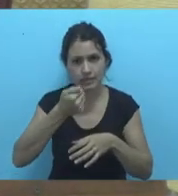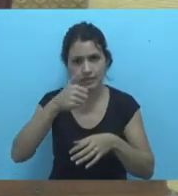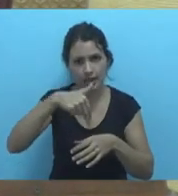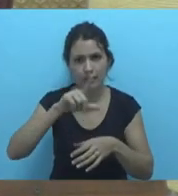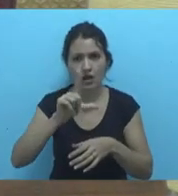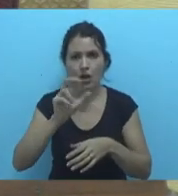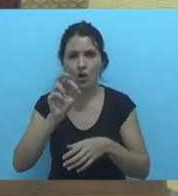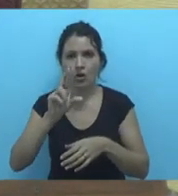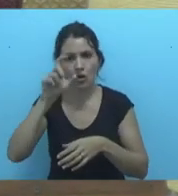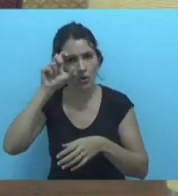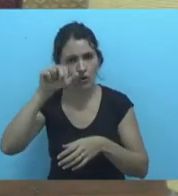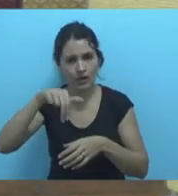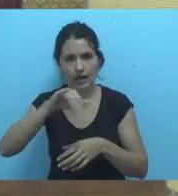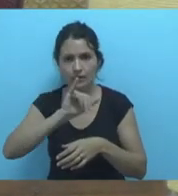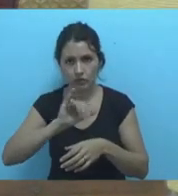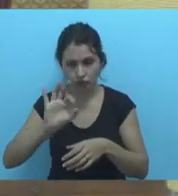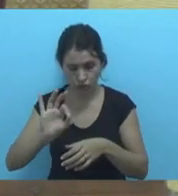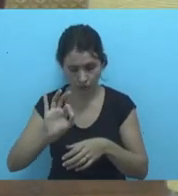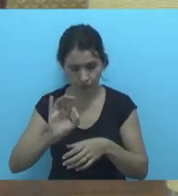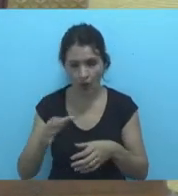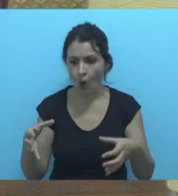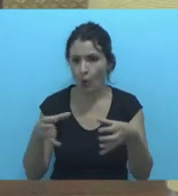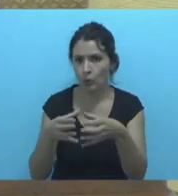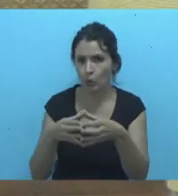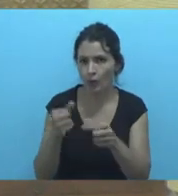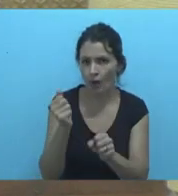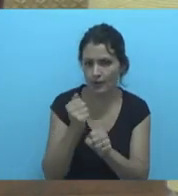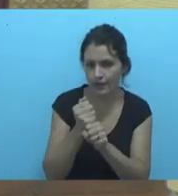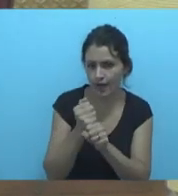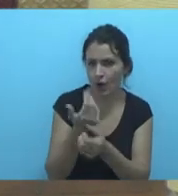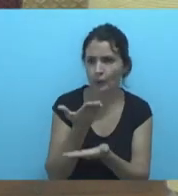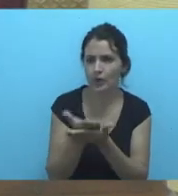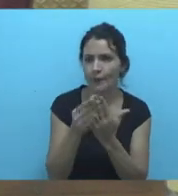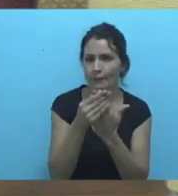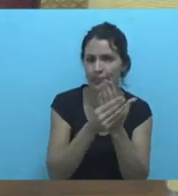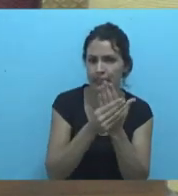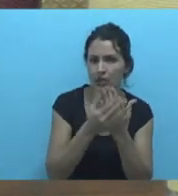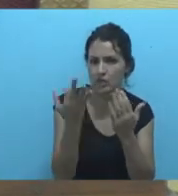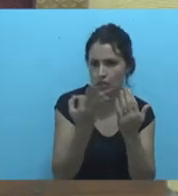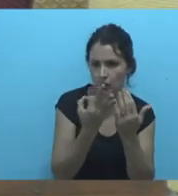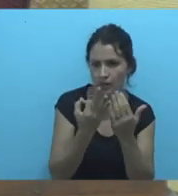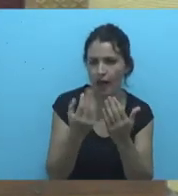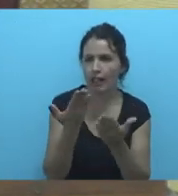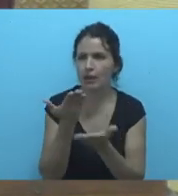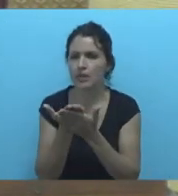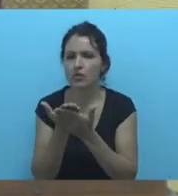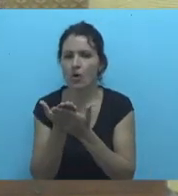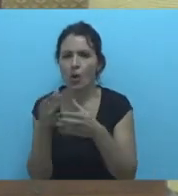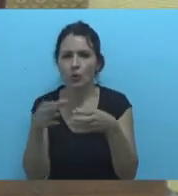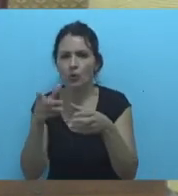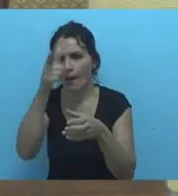ha pedido al Ministerio de Seguridad y a la Policía de la provincia que trate de